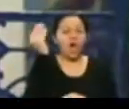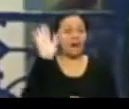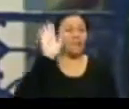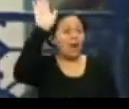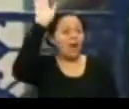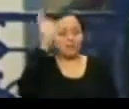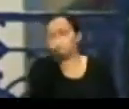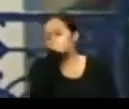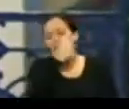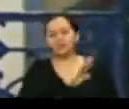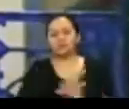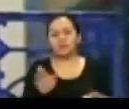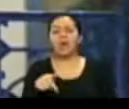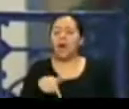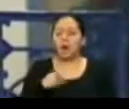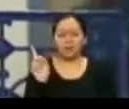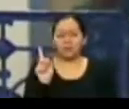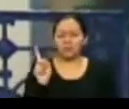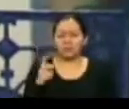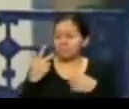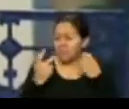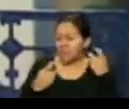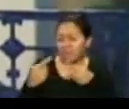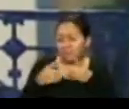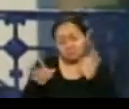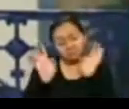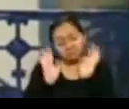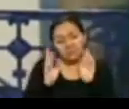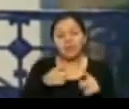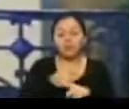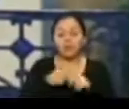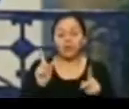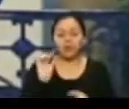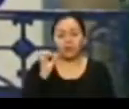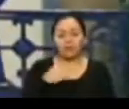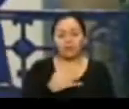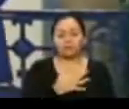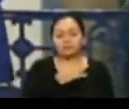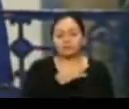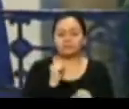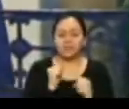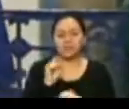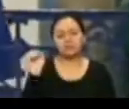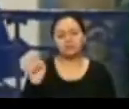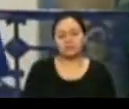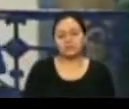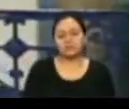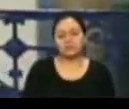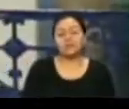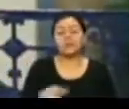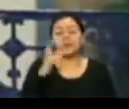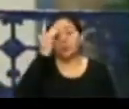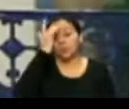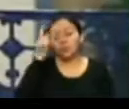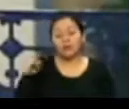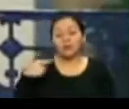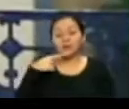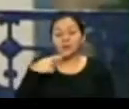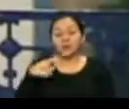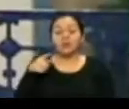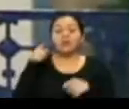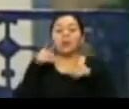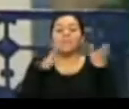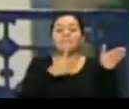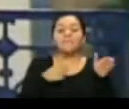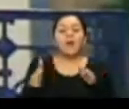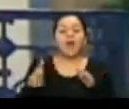conservadora no tiene escrúpulos. Hay un nuevo plan Cóndor en marcha. Perseguir a los gobiernos